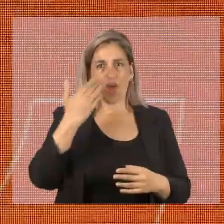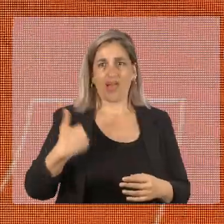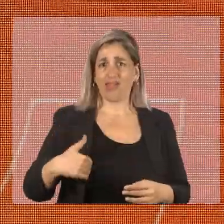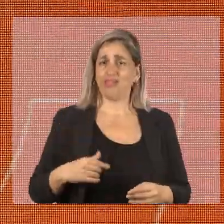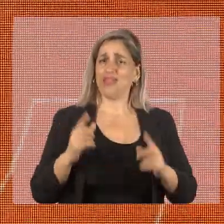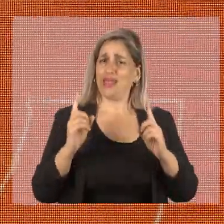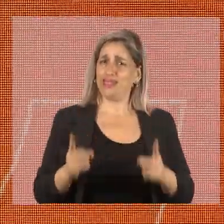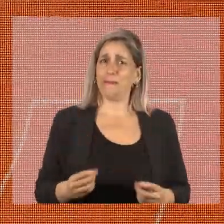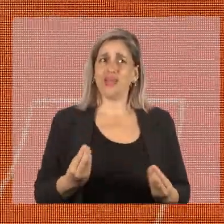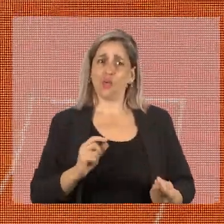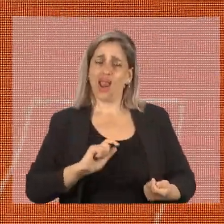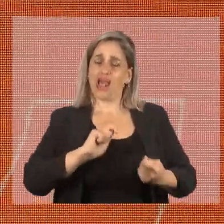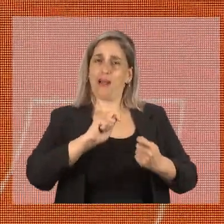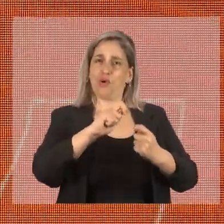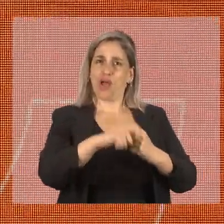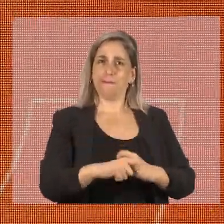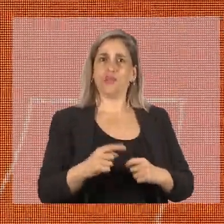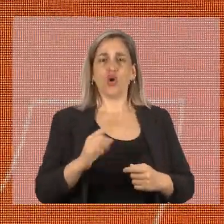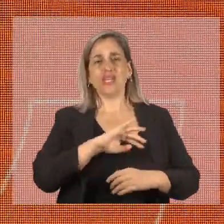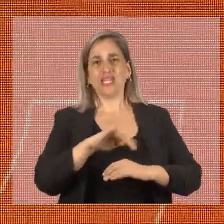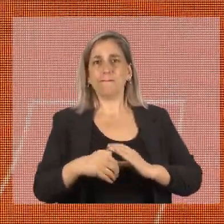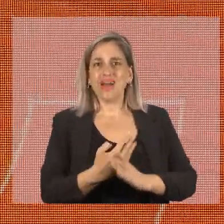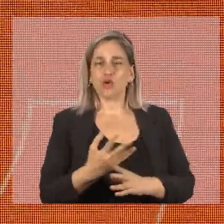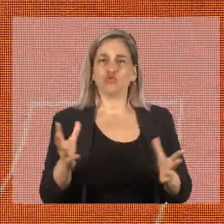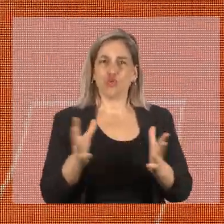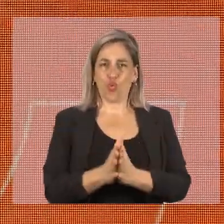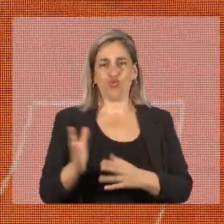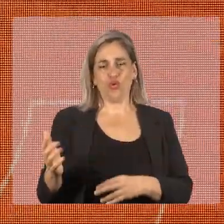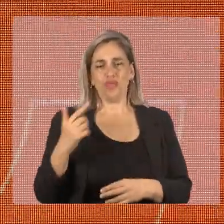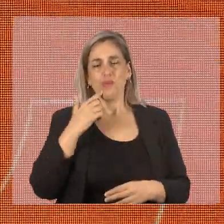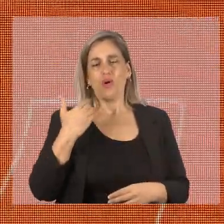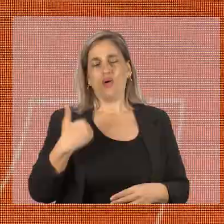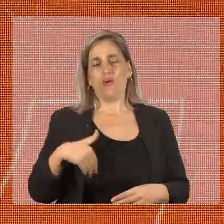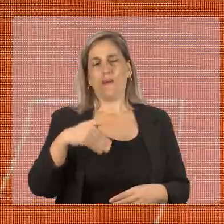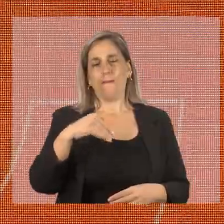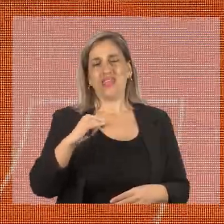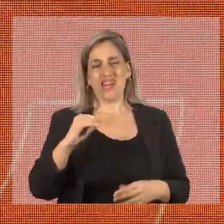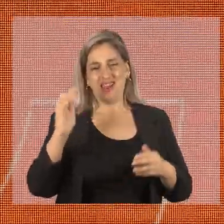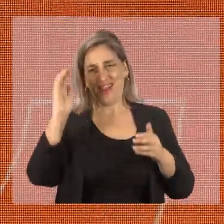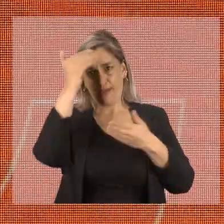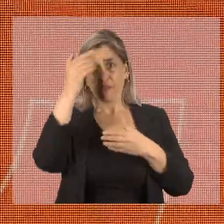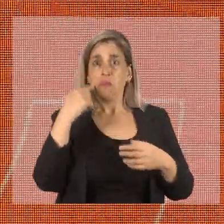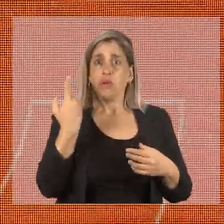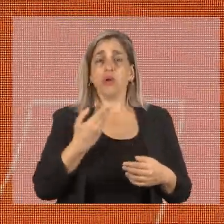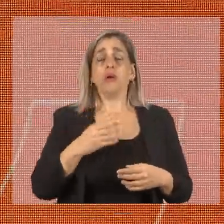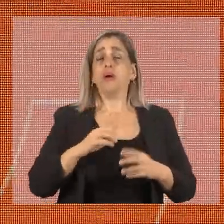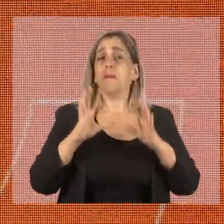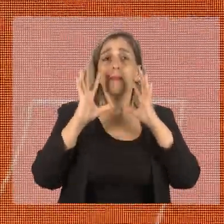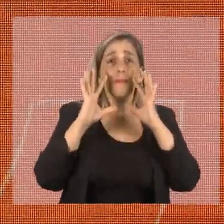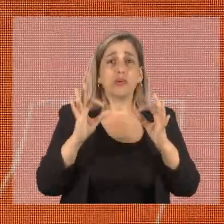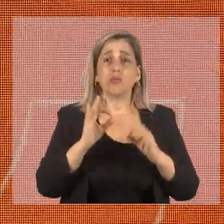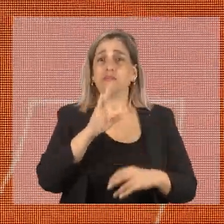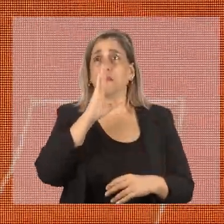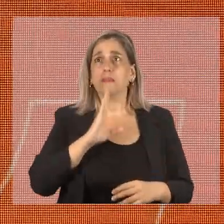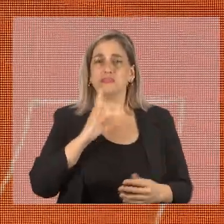Uruguay-Argentina? Y también, ¿qué cambios puede haber en ese Mercosur de la mano de Milei? Sí, prudencia, paciencia y equilibrio,